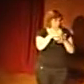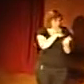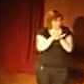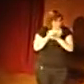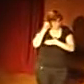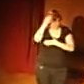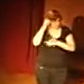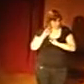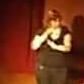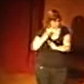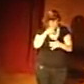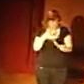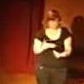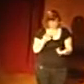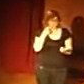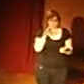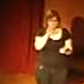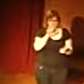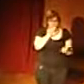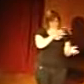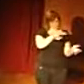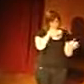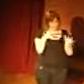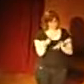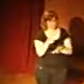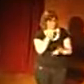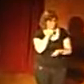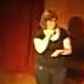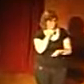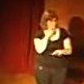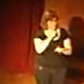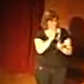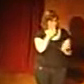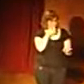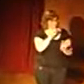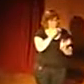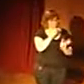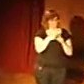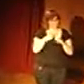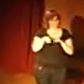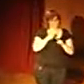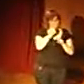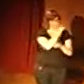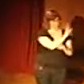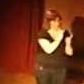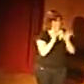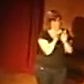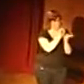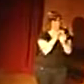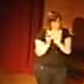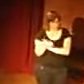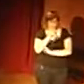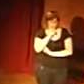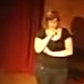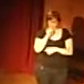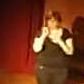hoy en día pero es muy curioso ver su evolución y ver las distintas lecturas que bran Vila hace a la interpretación del paisaje en este caso como